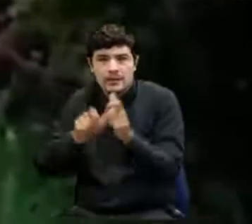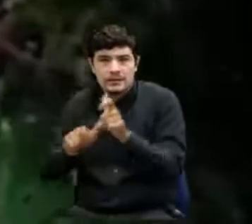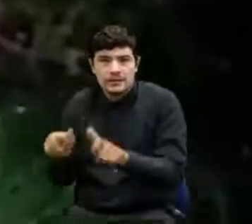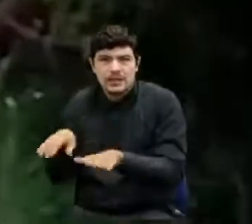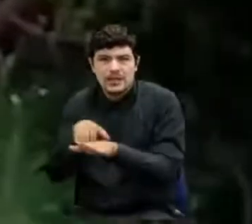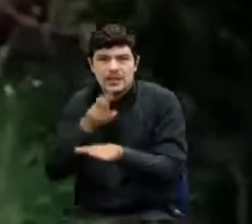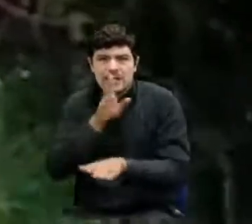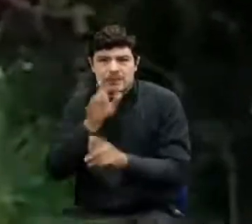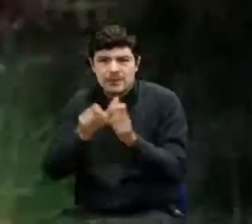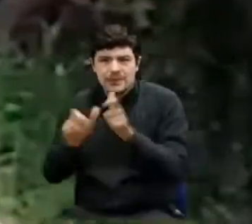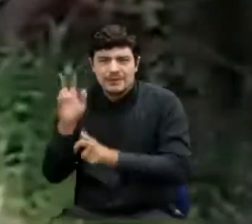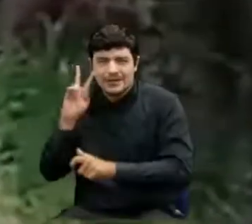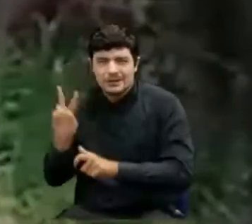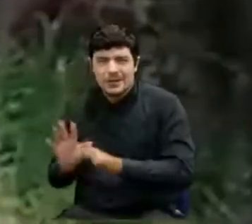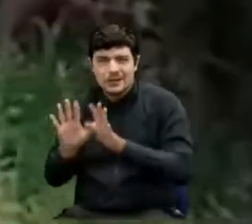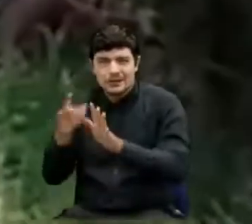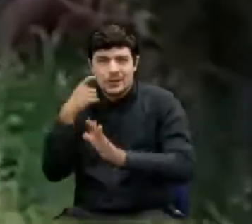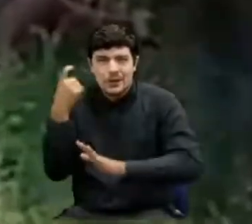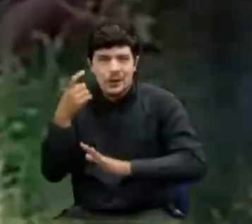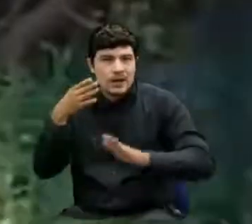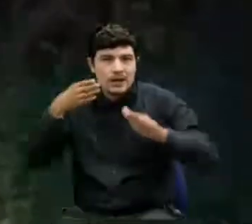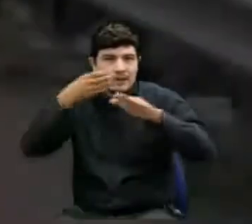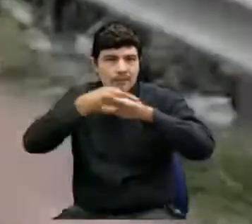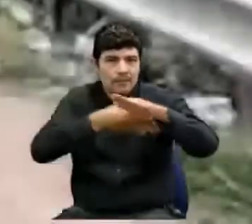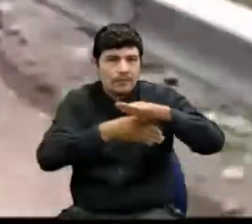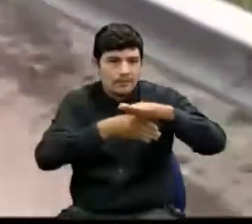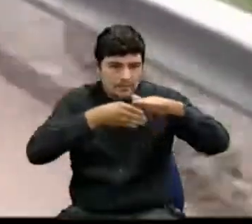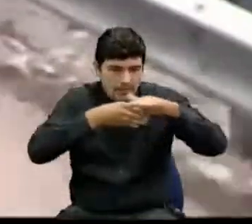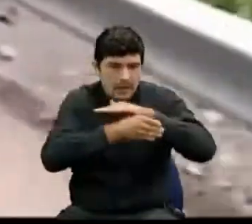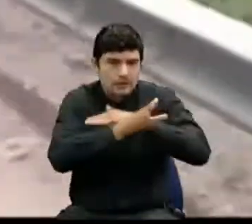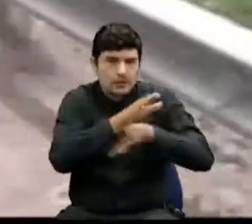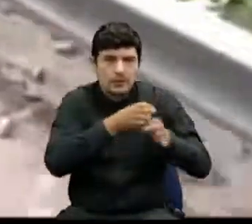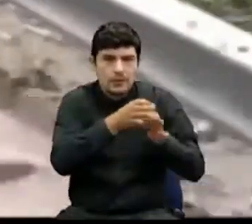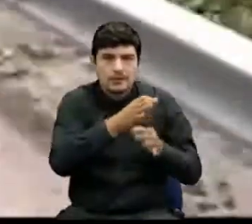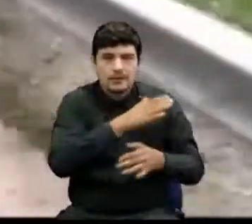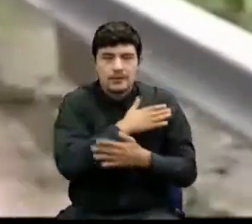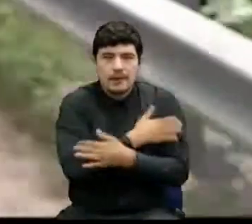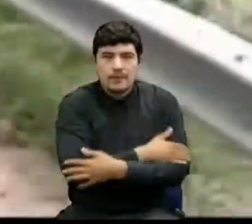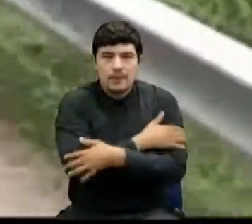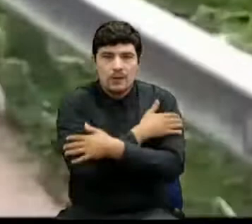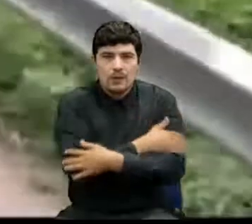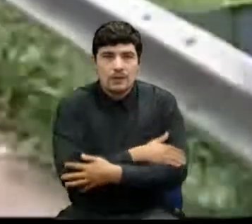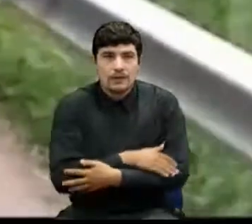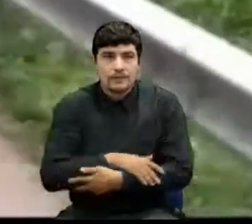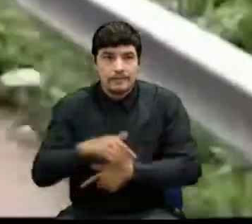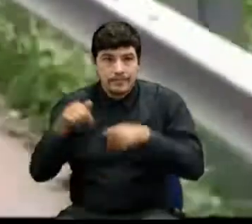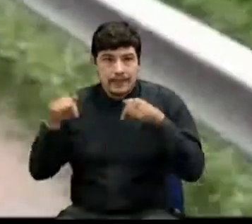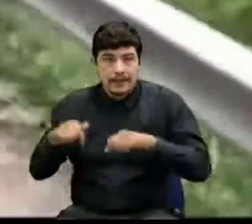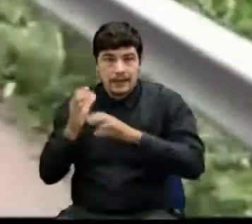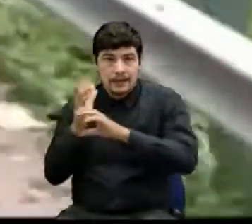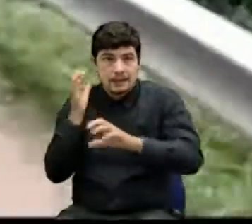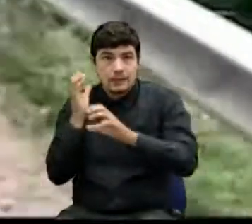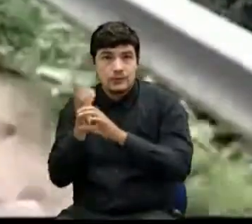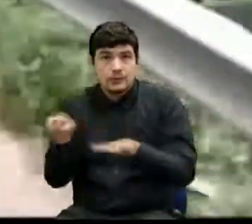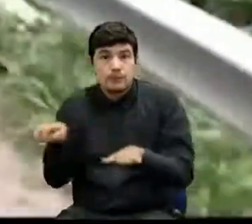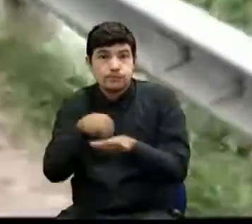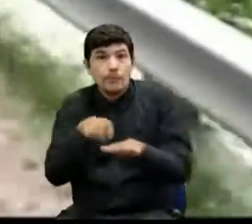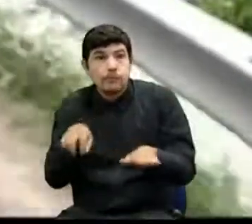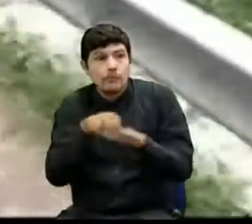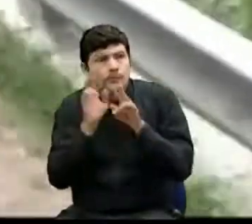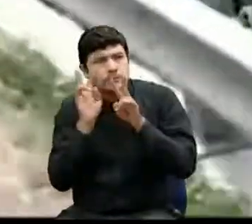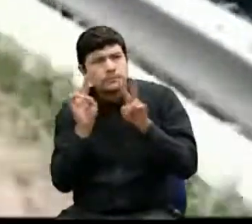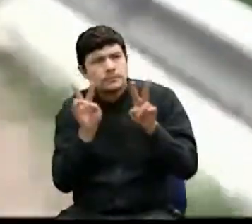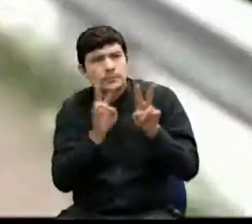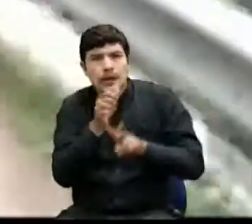ellas migrantes venezolanos, que buscaban llegar al municipio de Pamplona. Este bus lleva pasajeros,